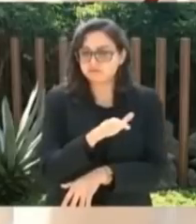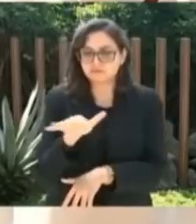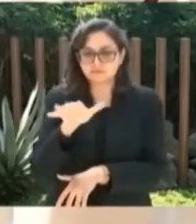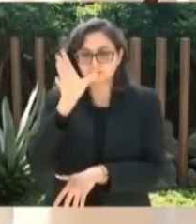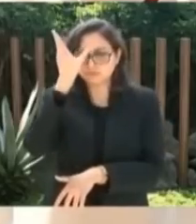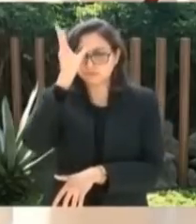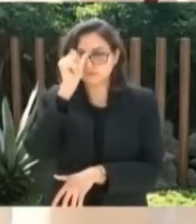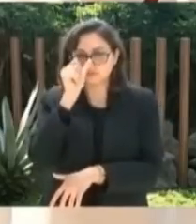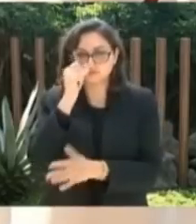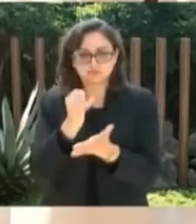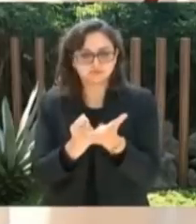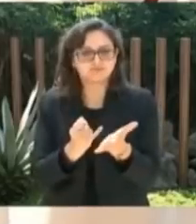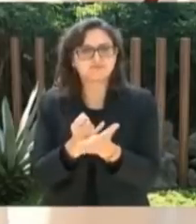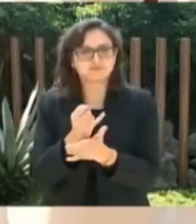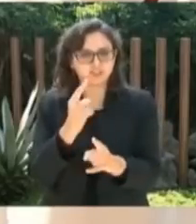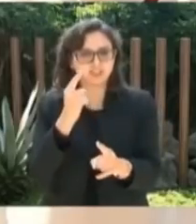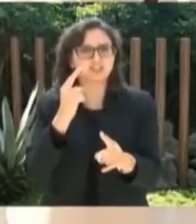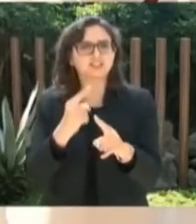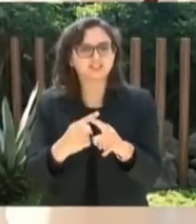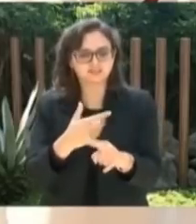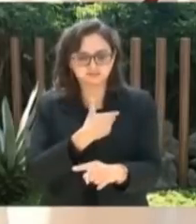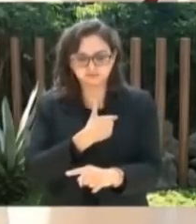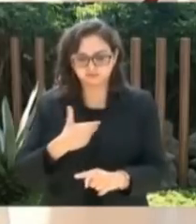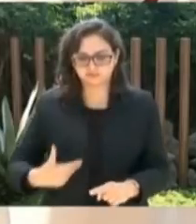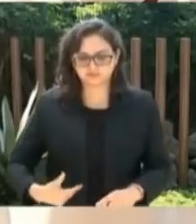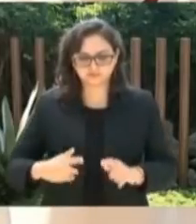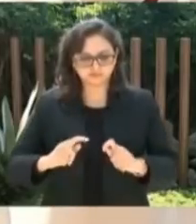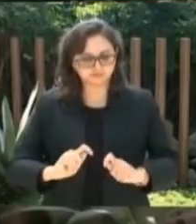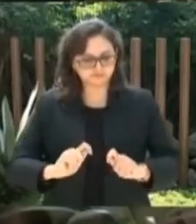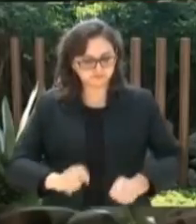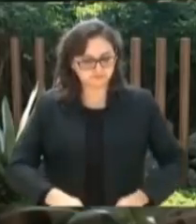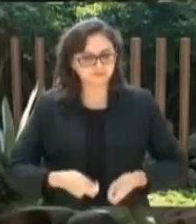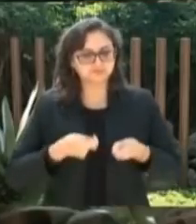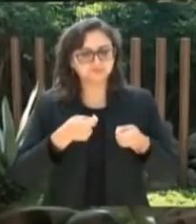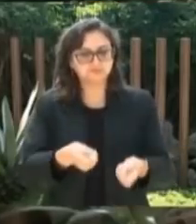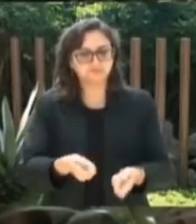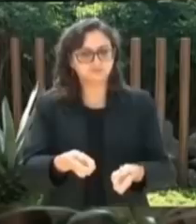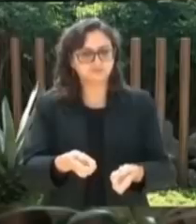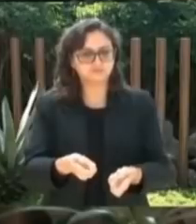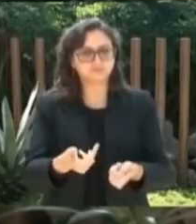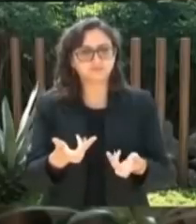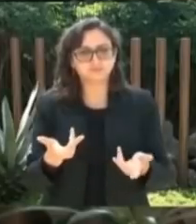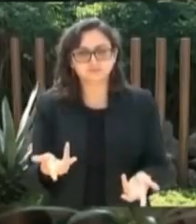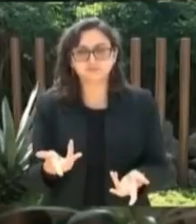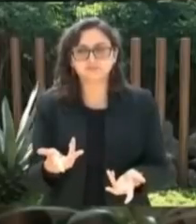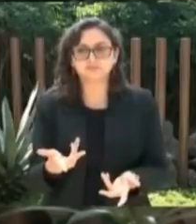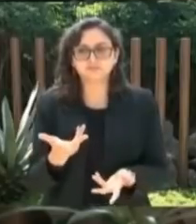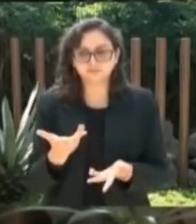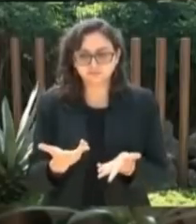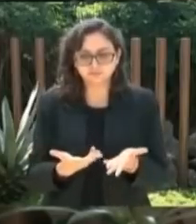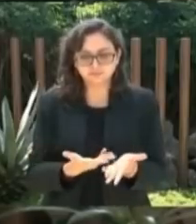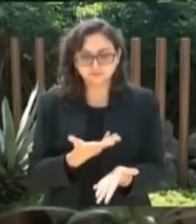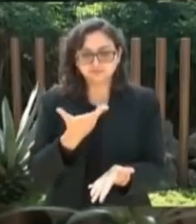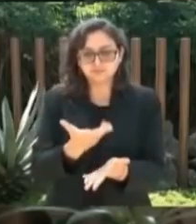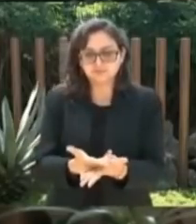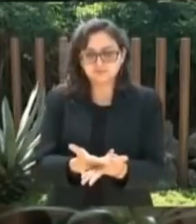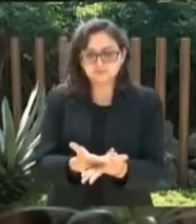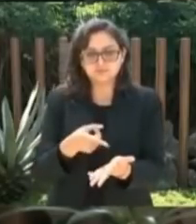que decidir quién iba a ser el presidente. Y entonces hubo una propuesta ahí que